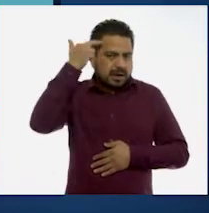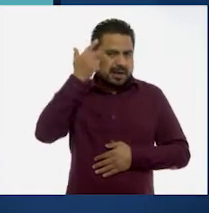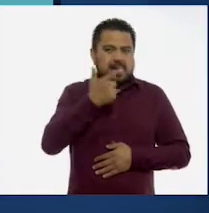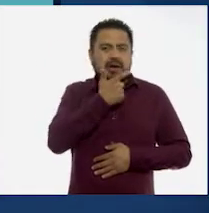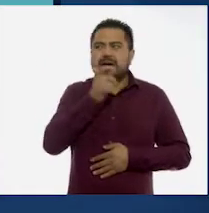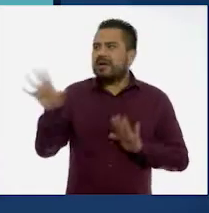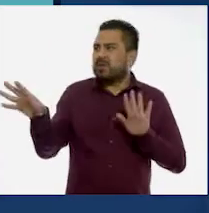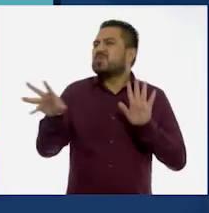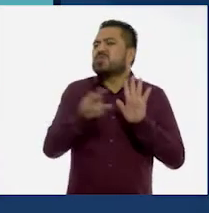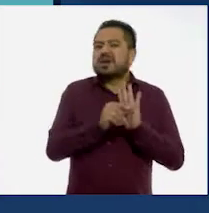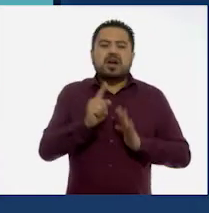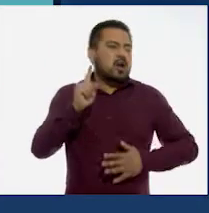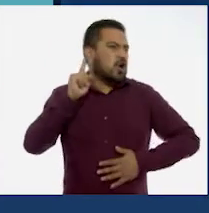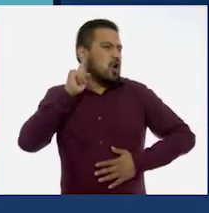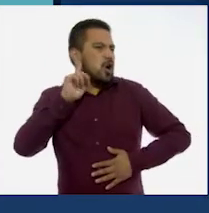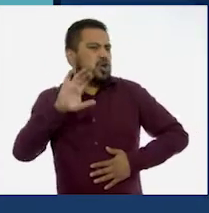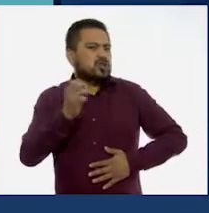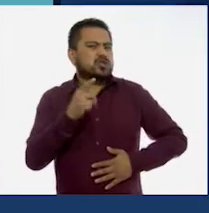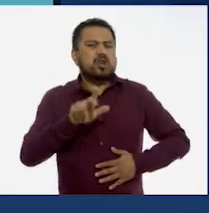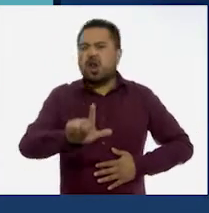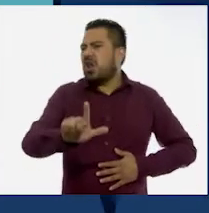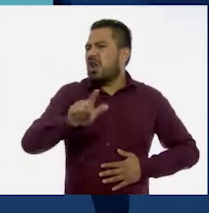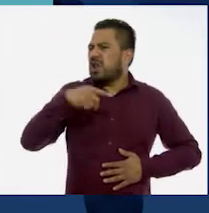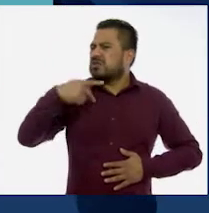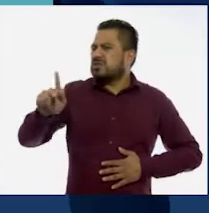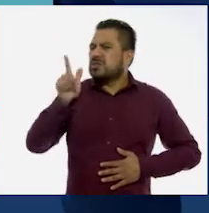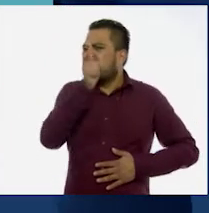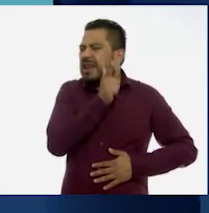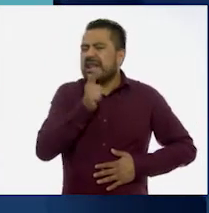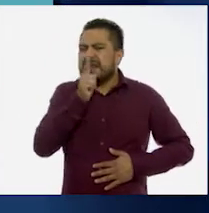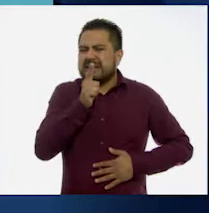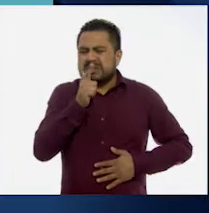que escucharla hablar chol enfurecida,